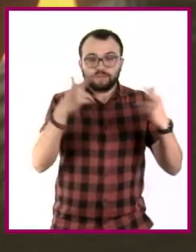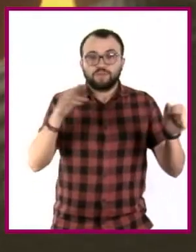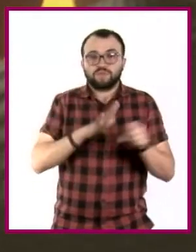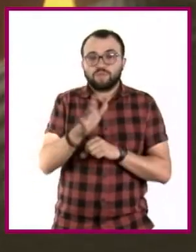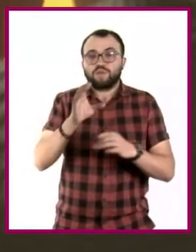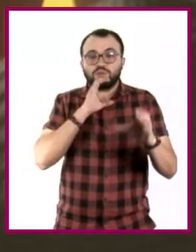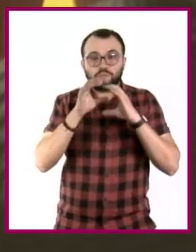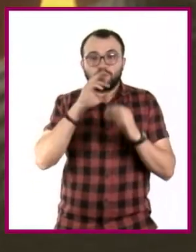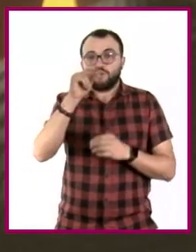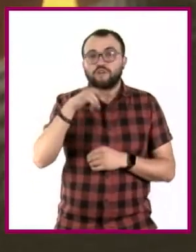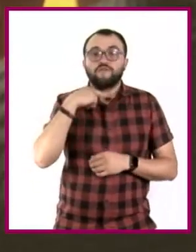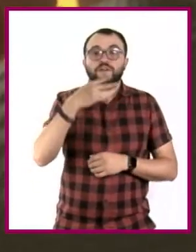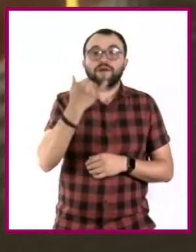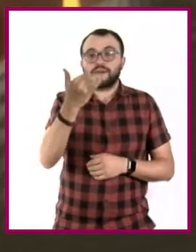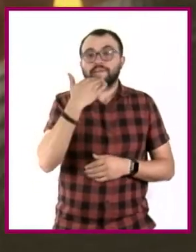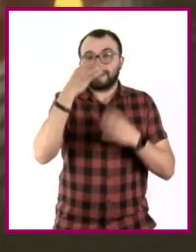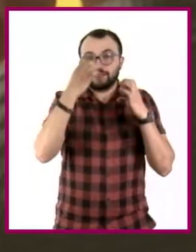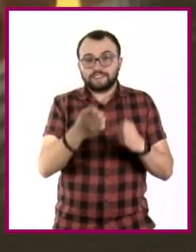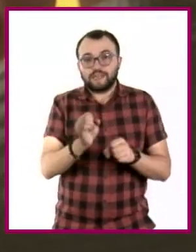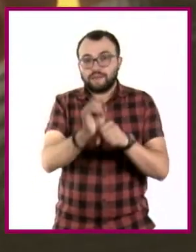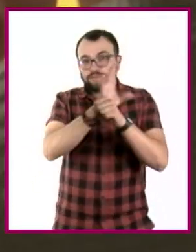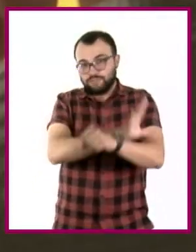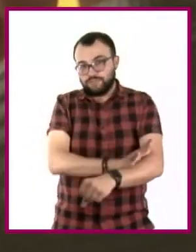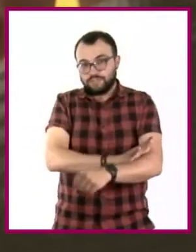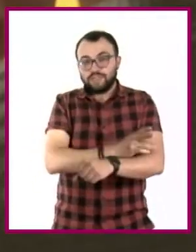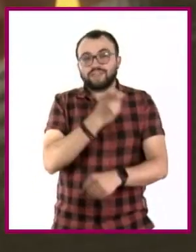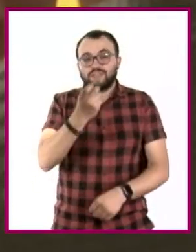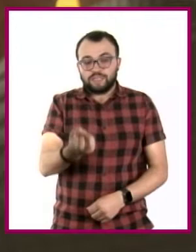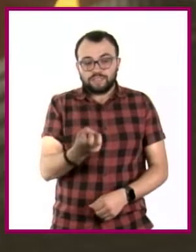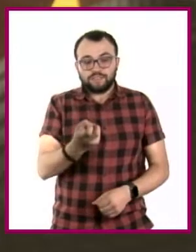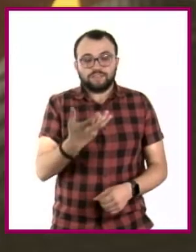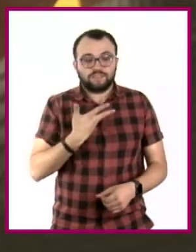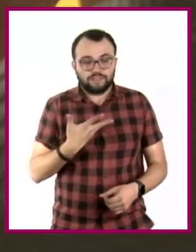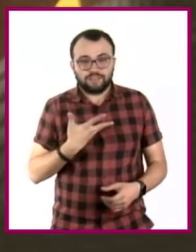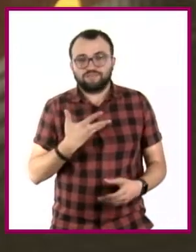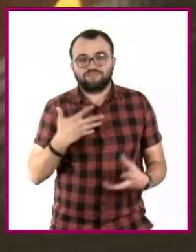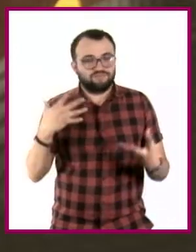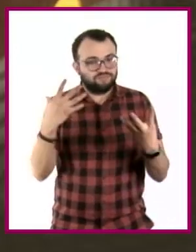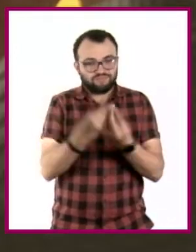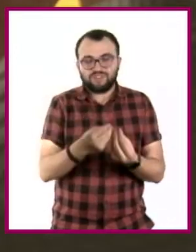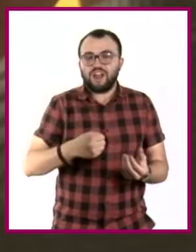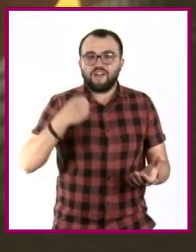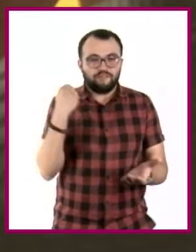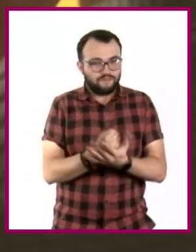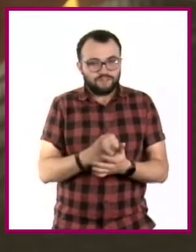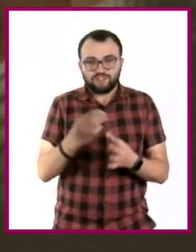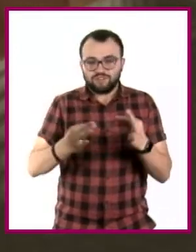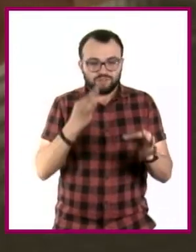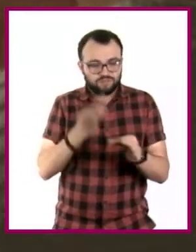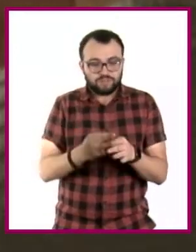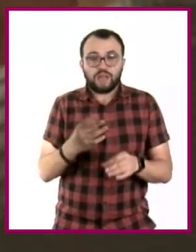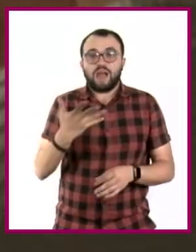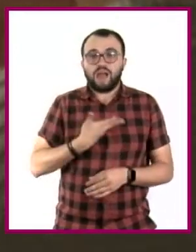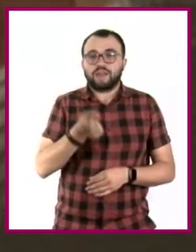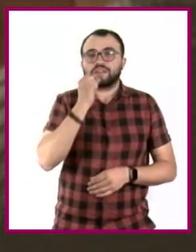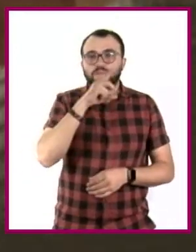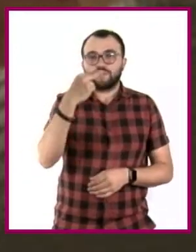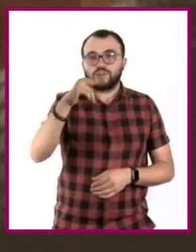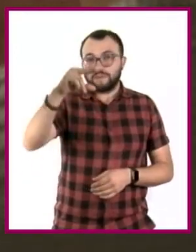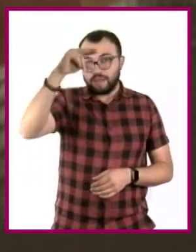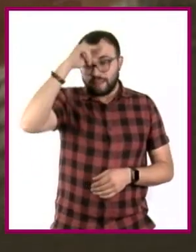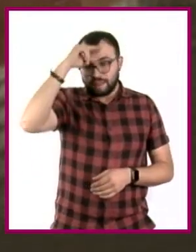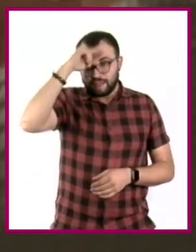comunicación no verbal y el bienestar emocional es total. Hay un término también que se llama inteligencia